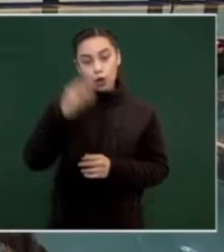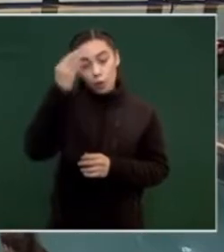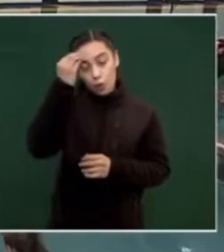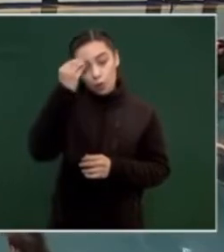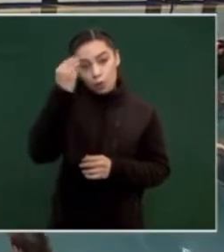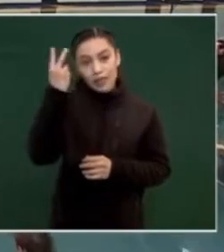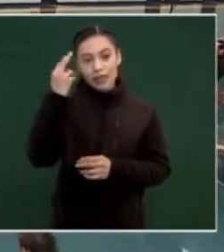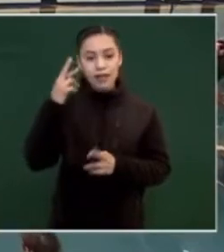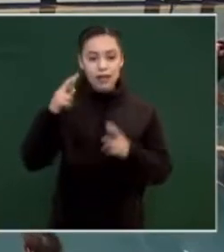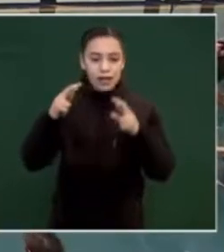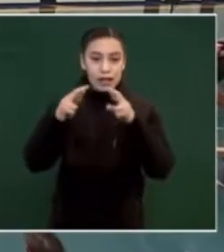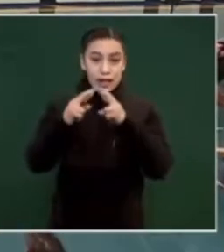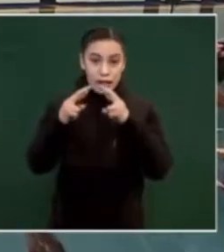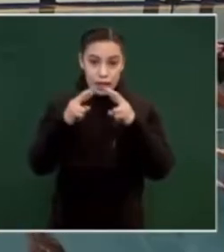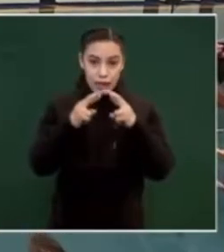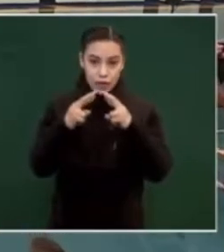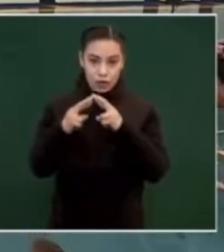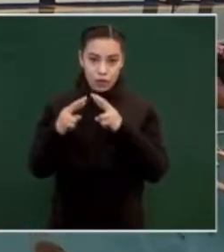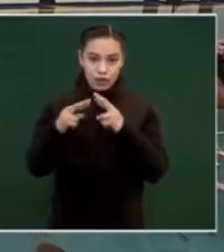todas